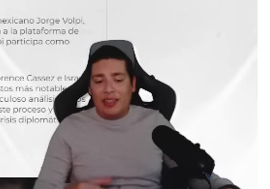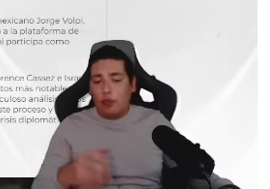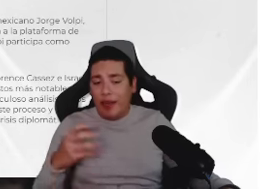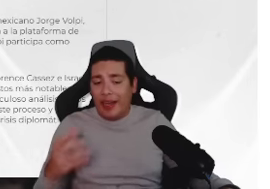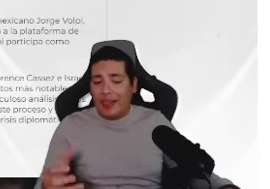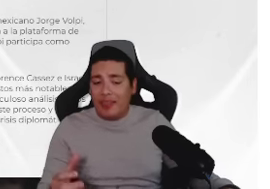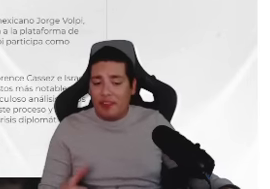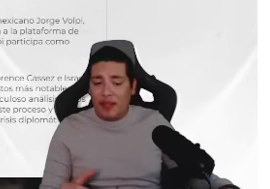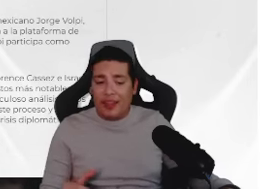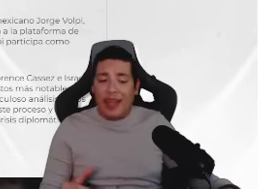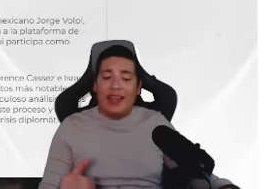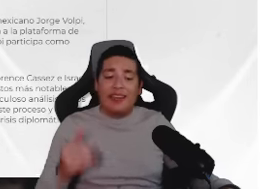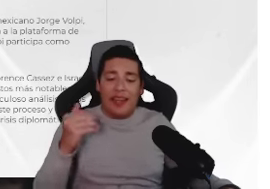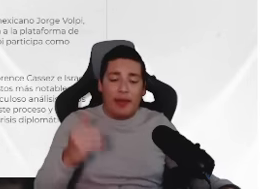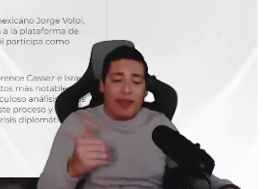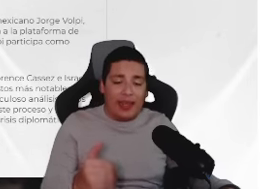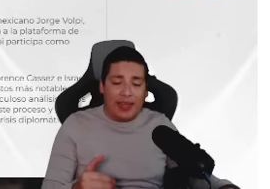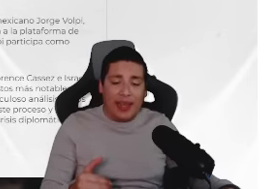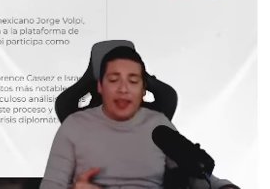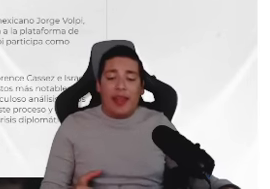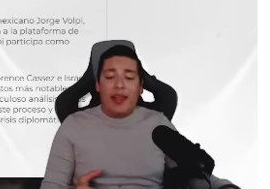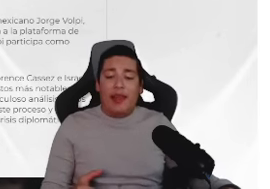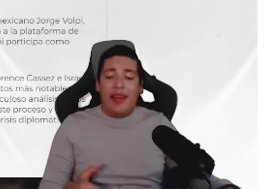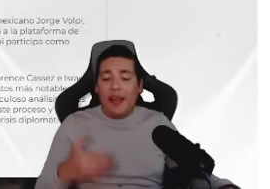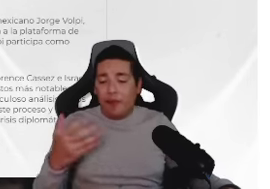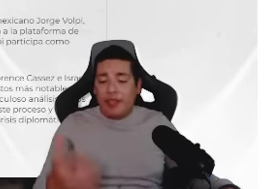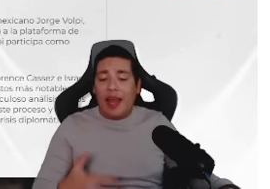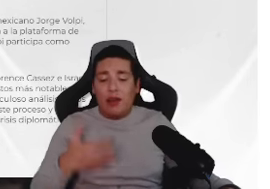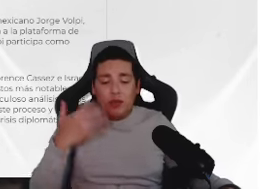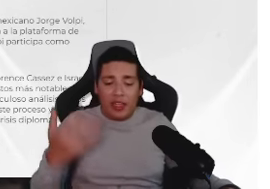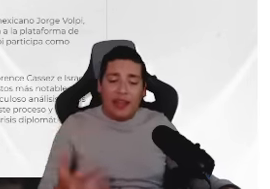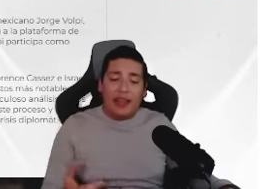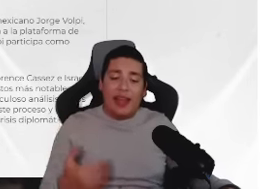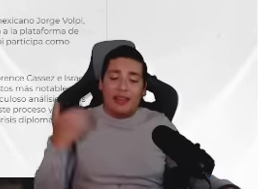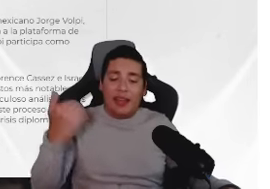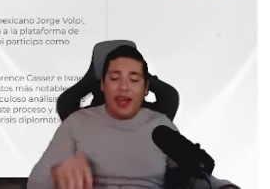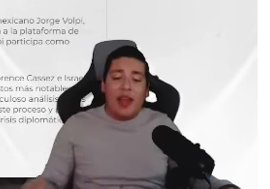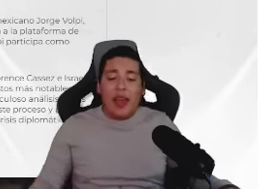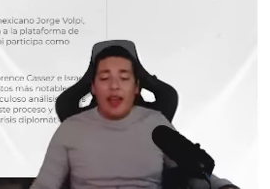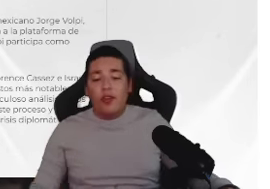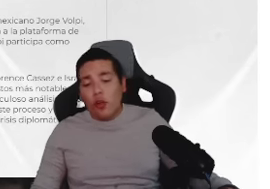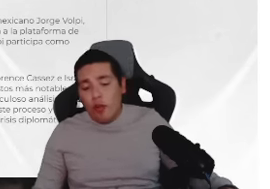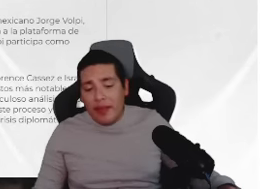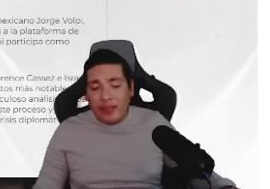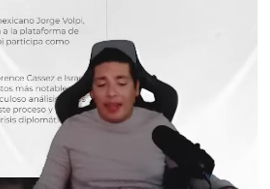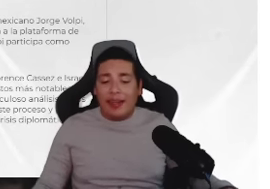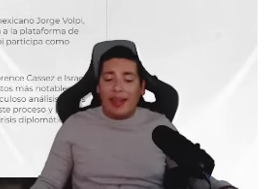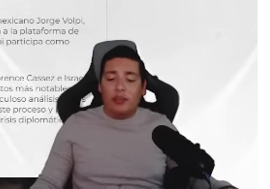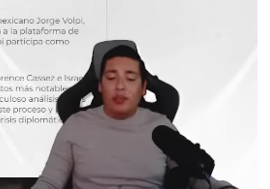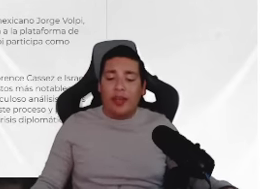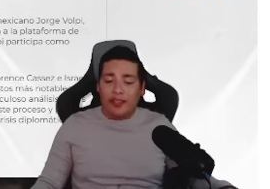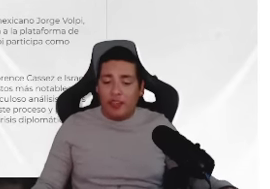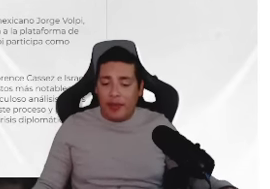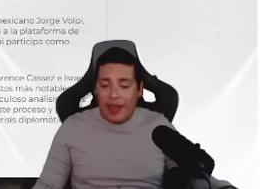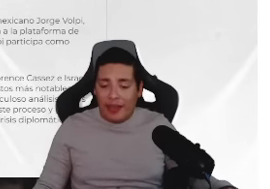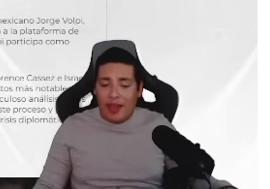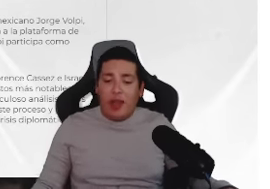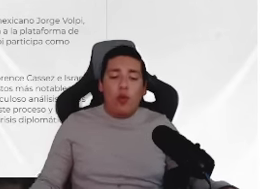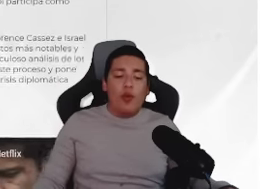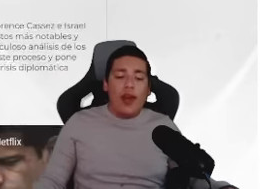y su pareja sentimental israel vallarta netflix anuncia que lanzará el documental caso cassez